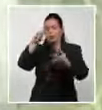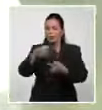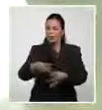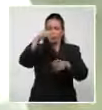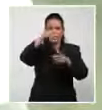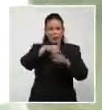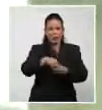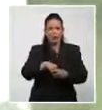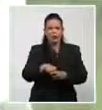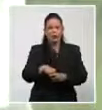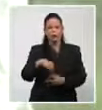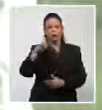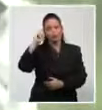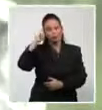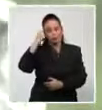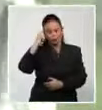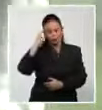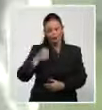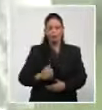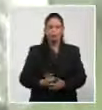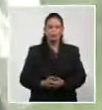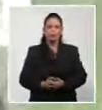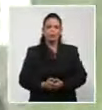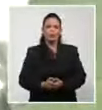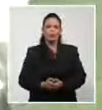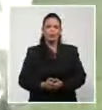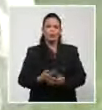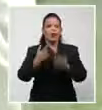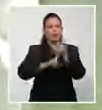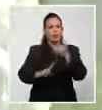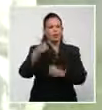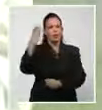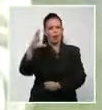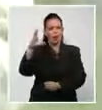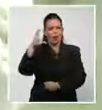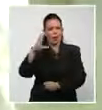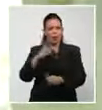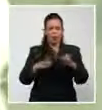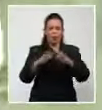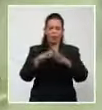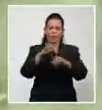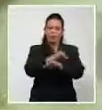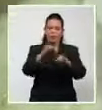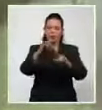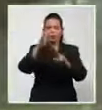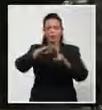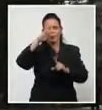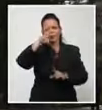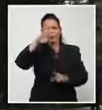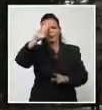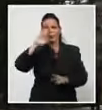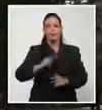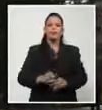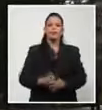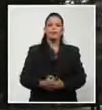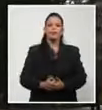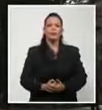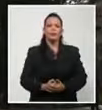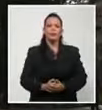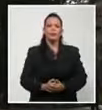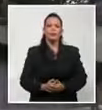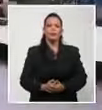se nombran agramontinos. En Camagüey, Jaime Amargós, Sistema Informativo de la Televisión Cubana.